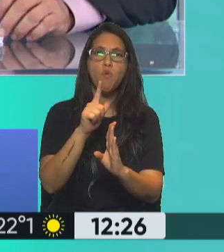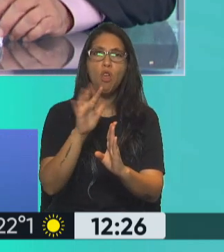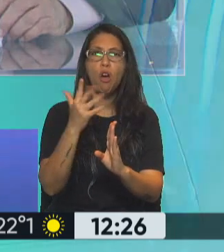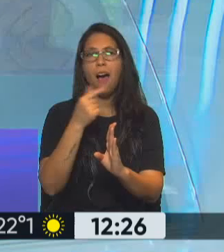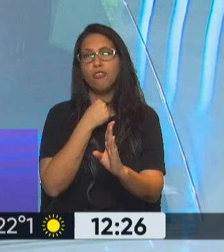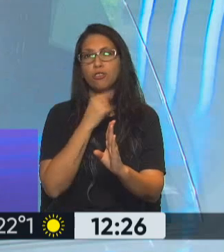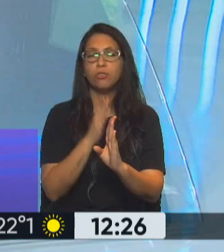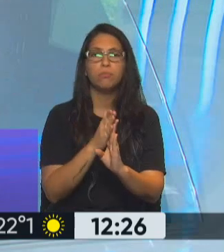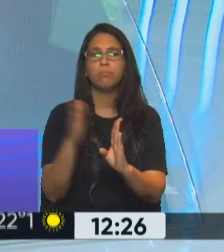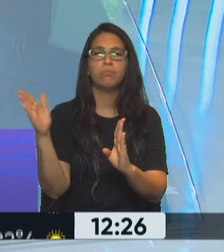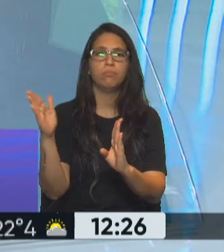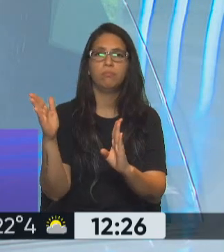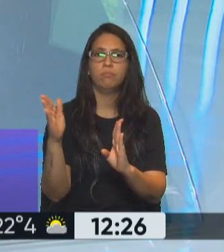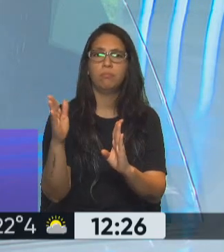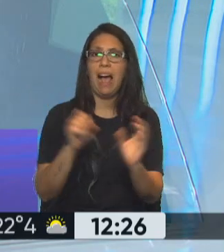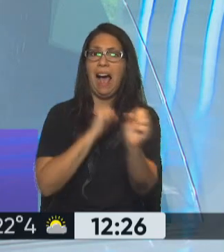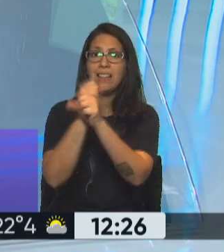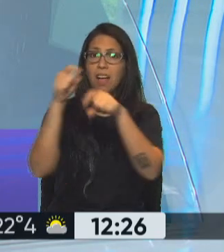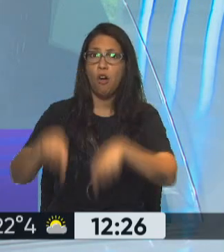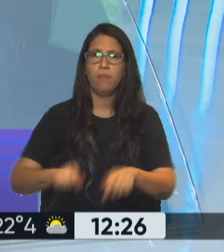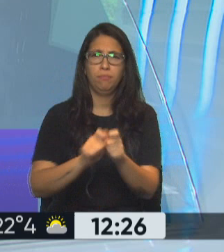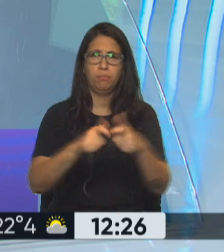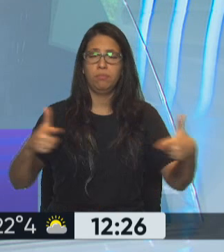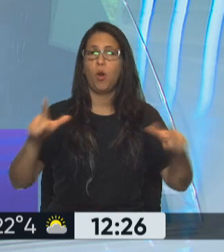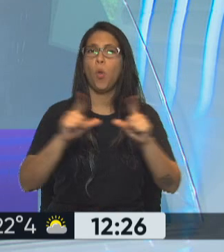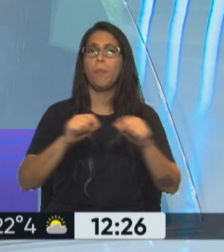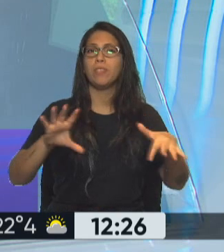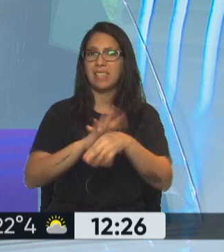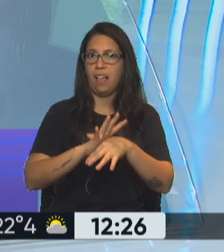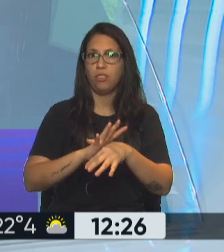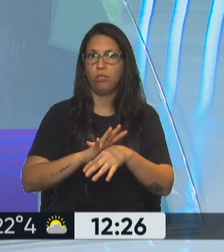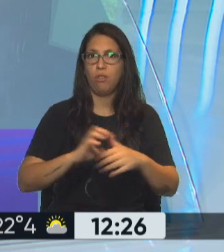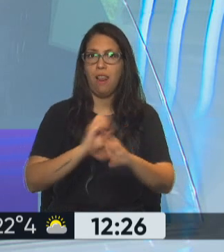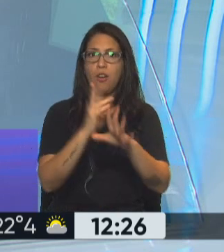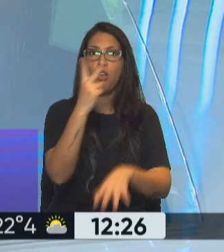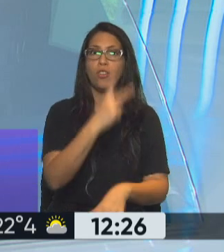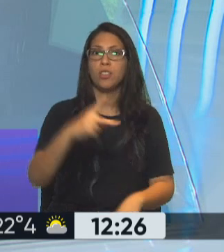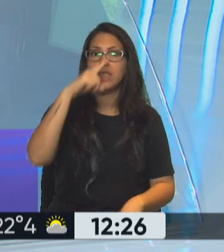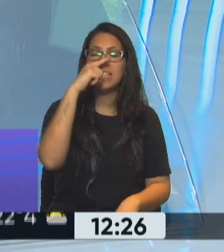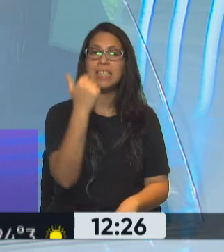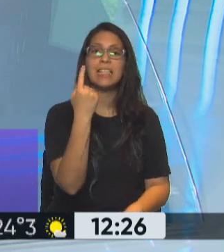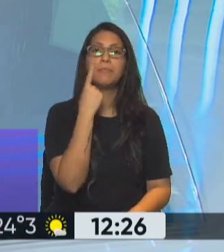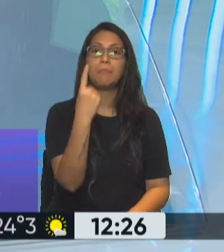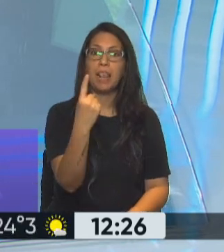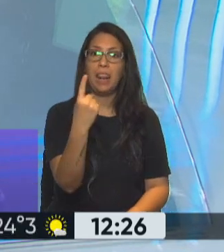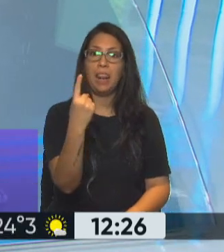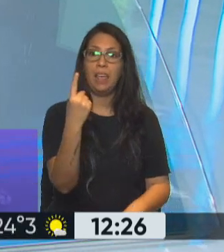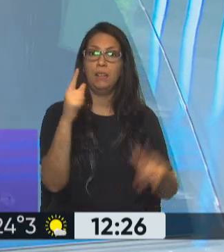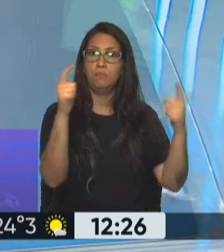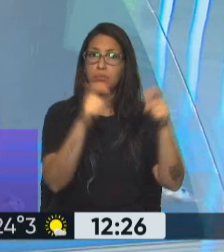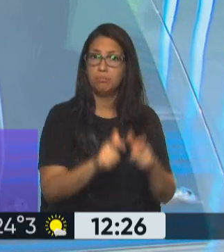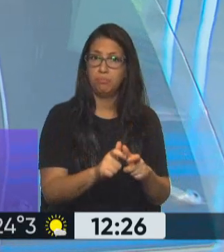2020. Hasta acá. En números, te lo paso en limpio, 276.000 la caída del